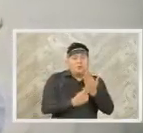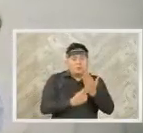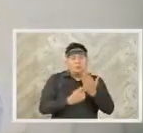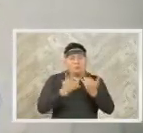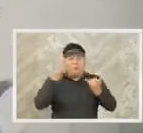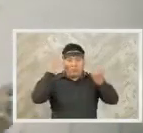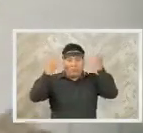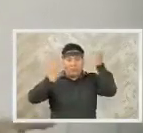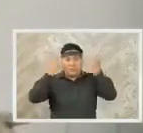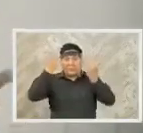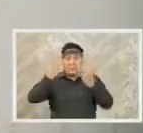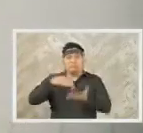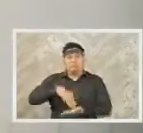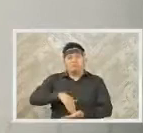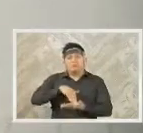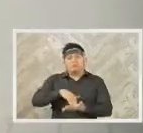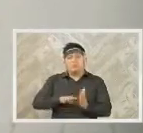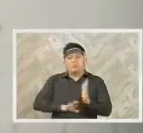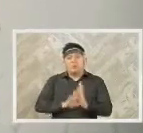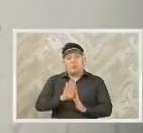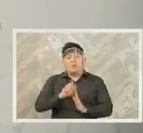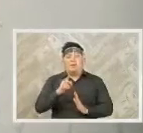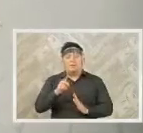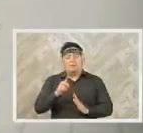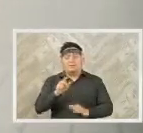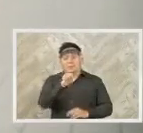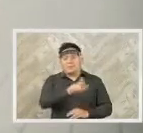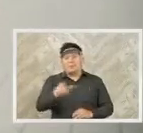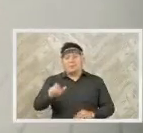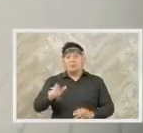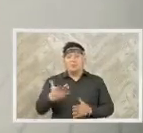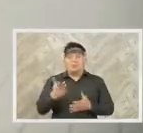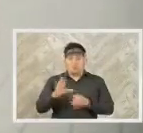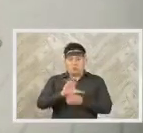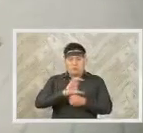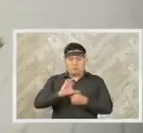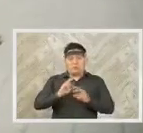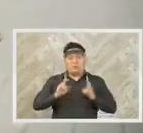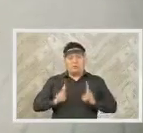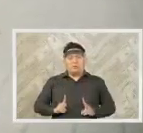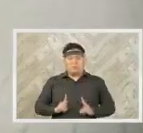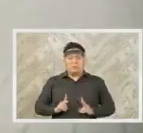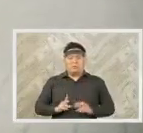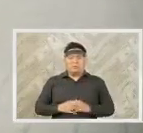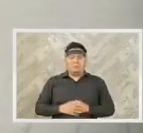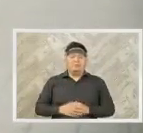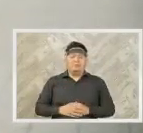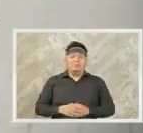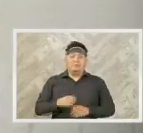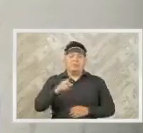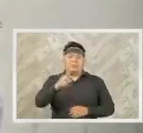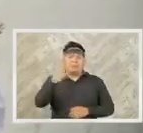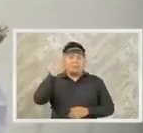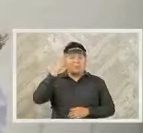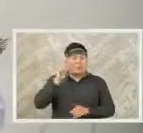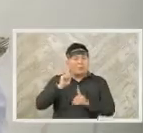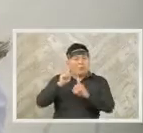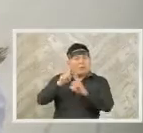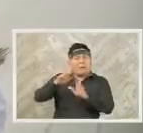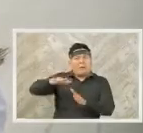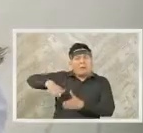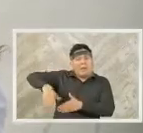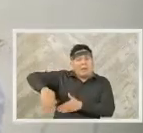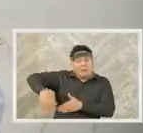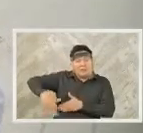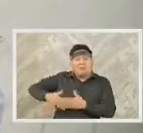que mejoren las condiciones de vida de todos nosotros como ciudadanos. Si conocemos qué metas están trazadas en el plan de desarrollo y